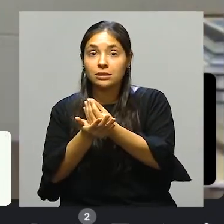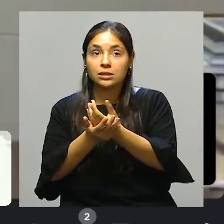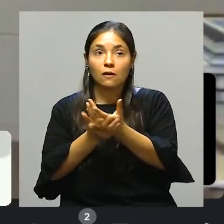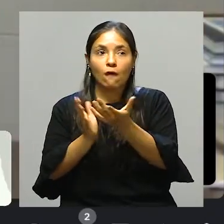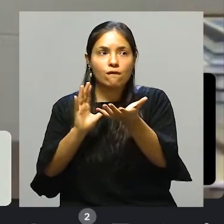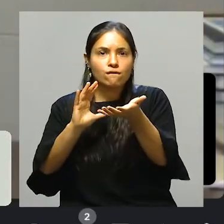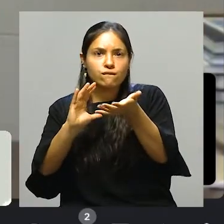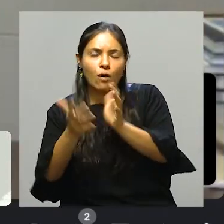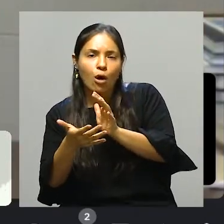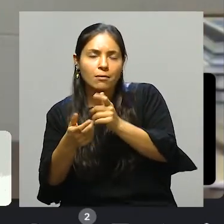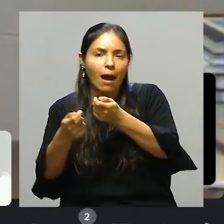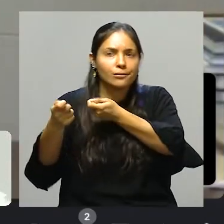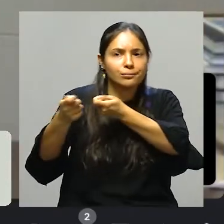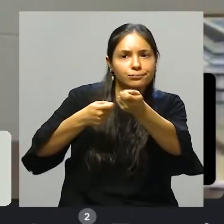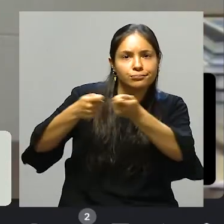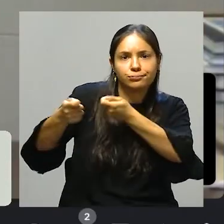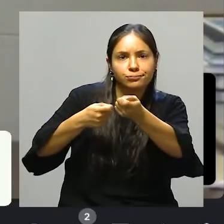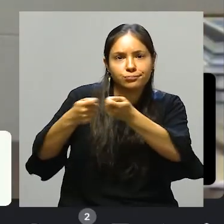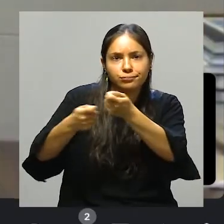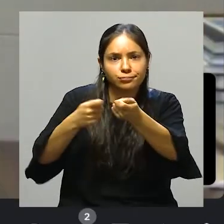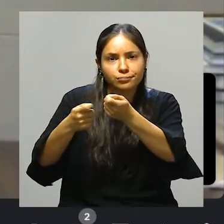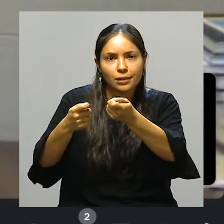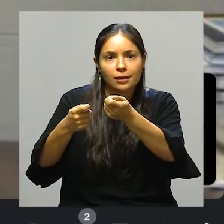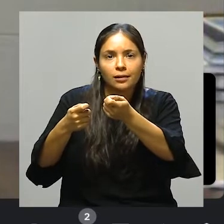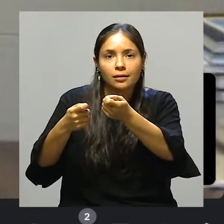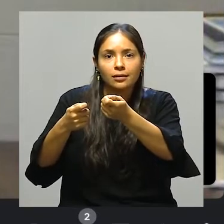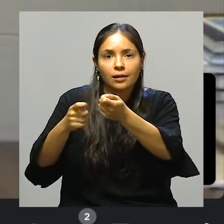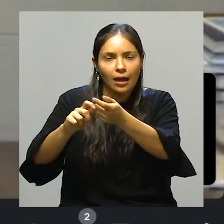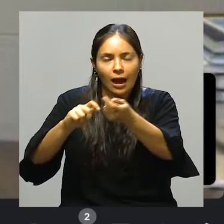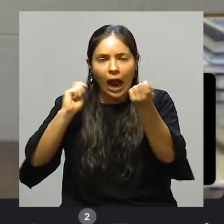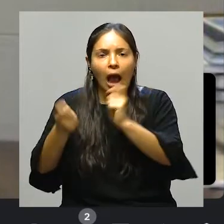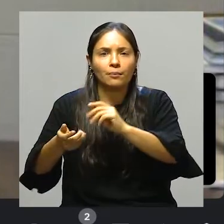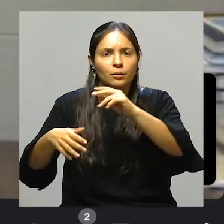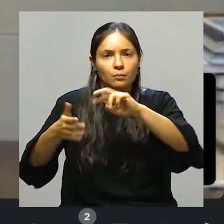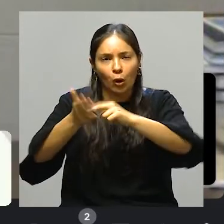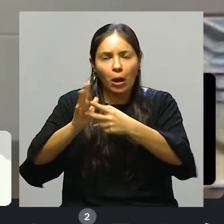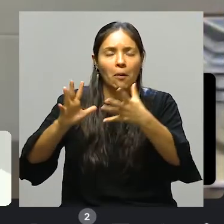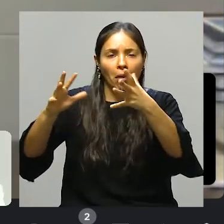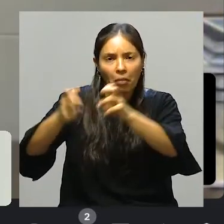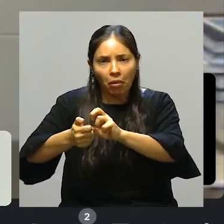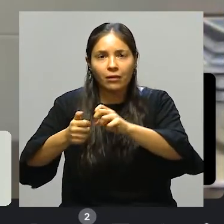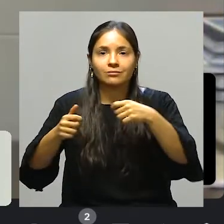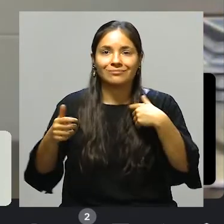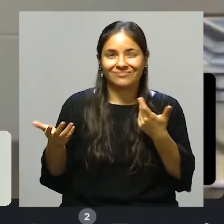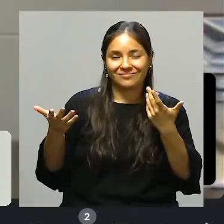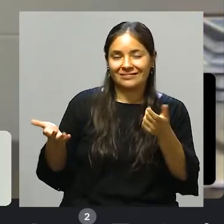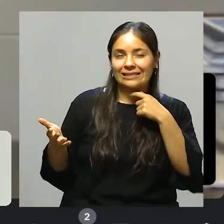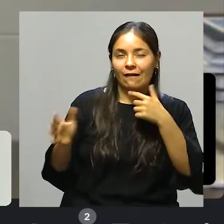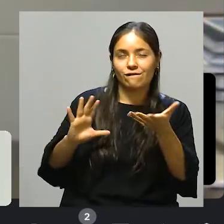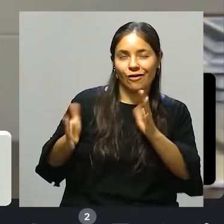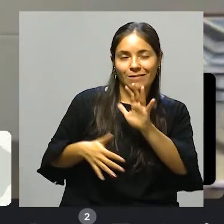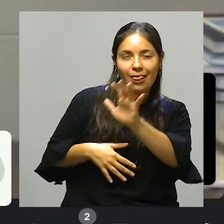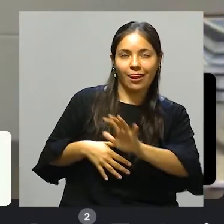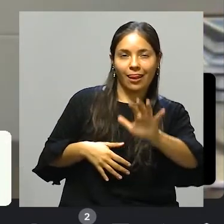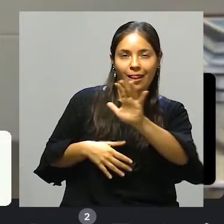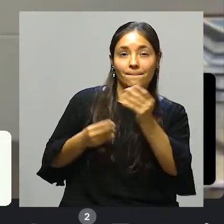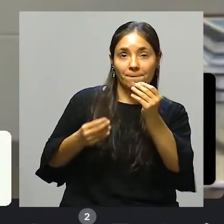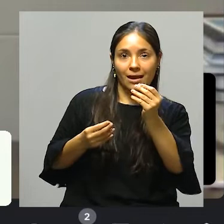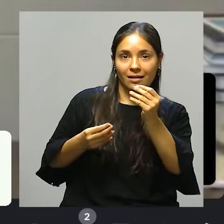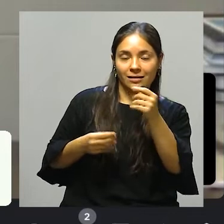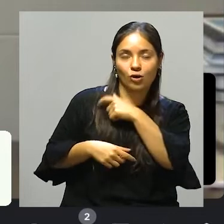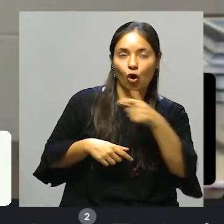e investigador de la Universidad de Antioquia. Bueno, Juan Carlos, habíamos dicho, por un lado, ¿cuál es la demanda de la sociedad y sobre todo de